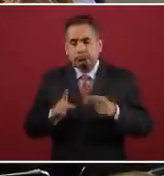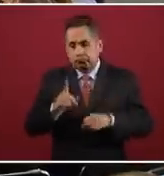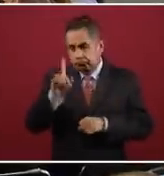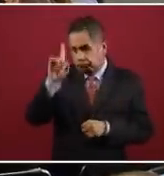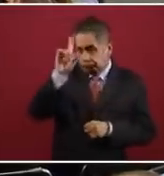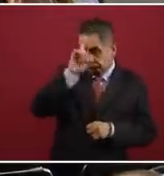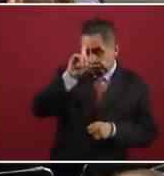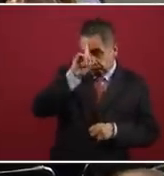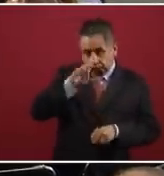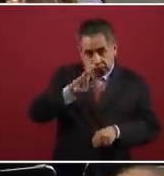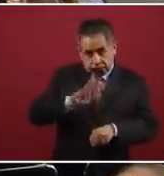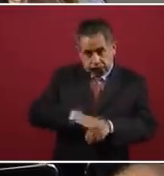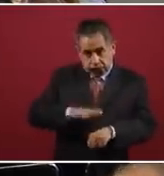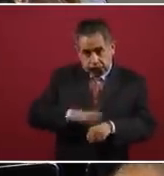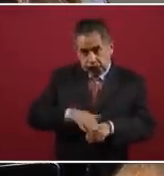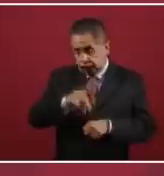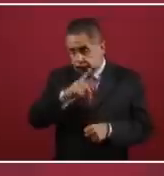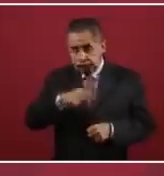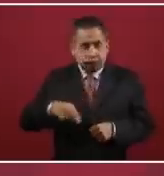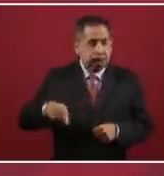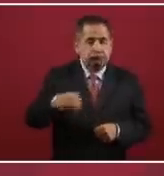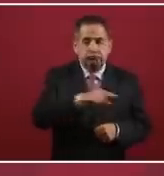orientación para